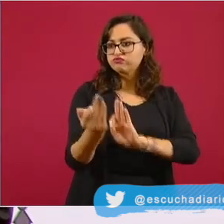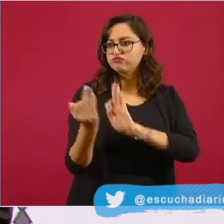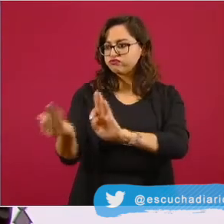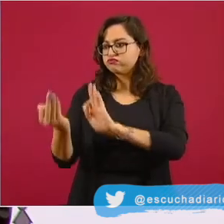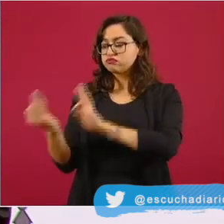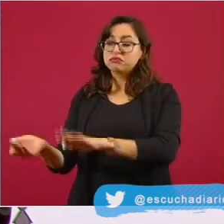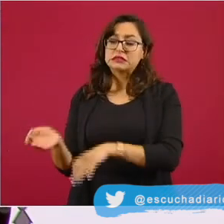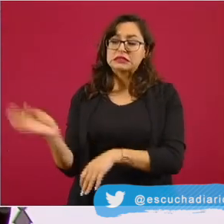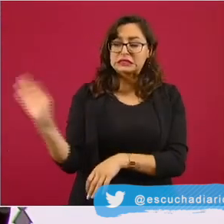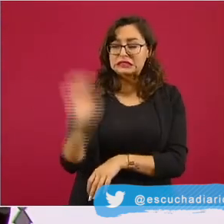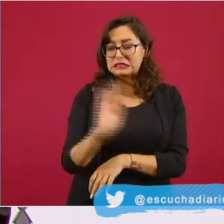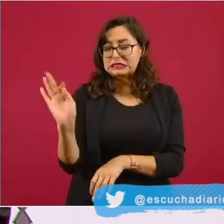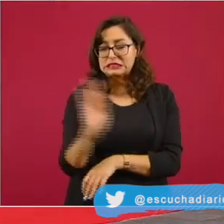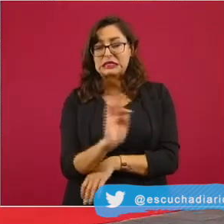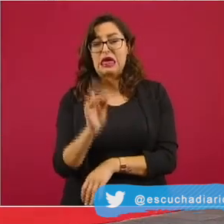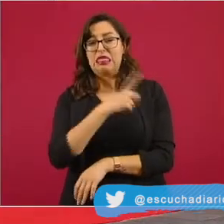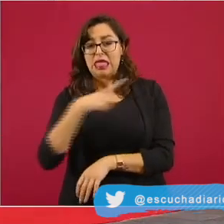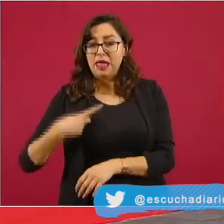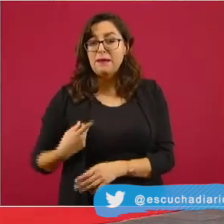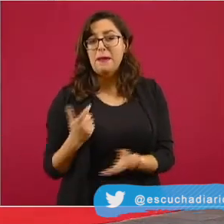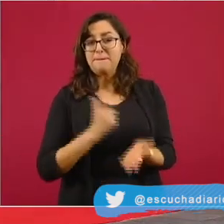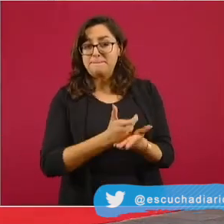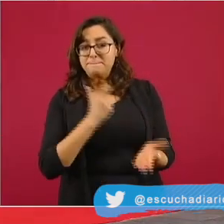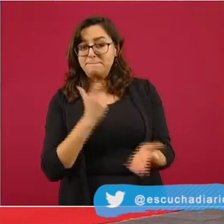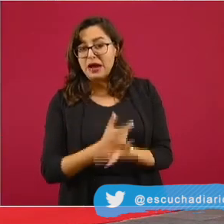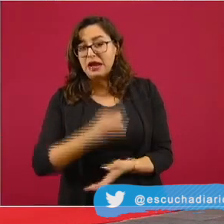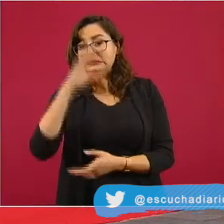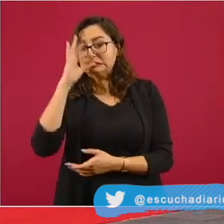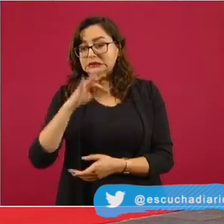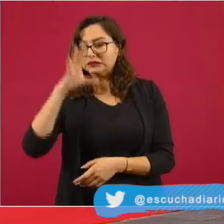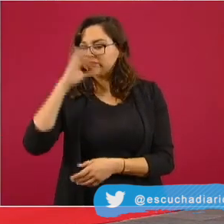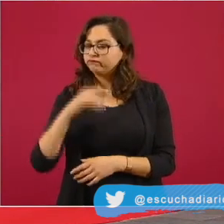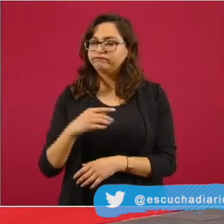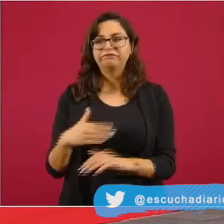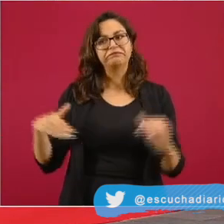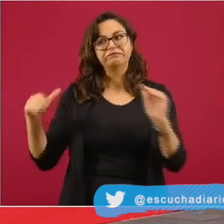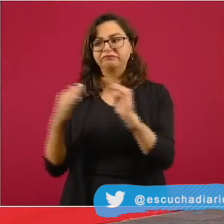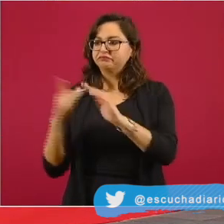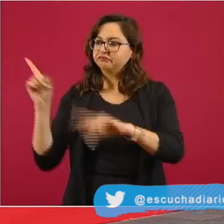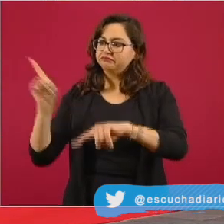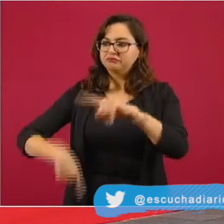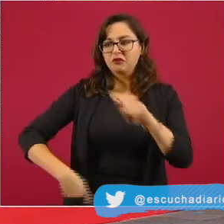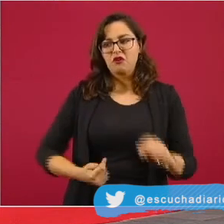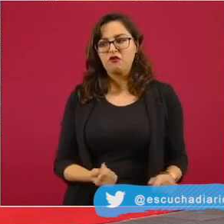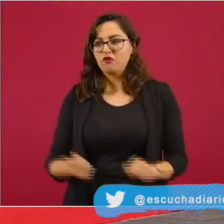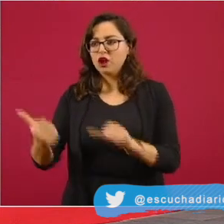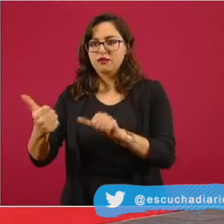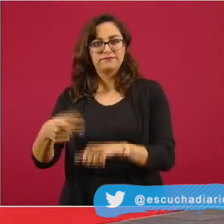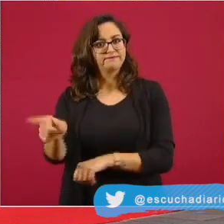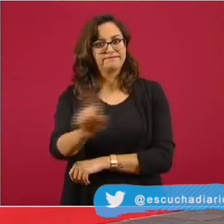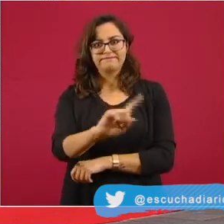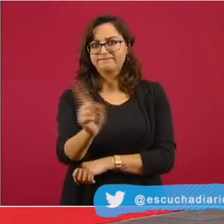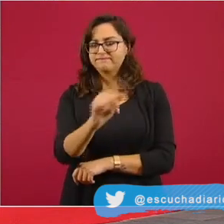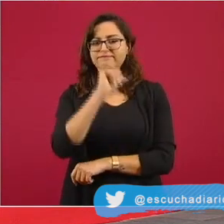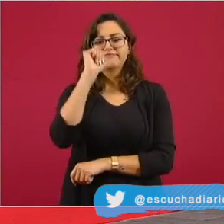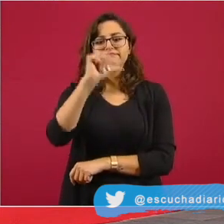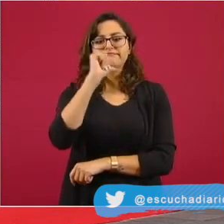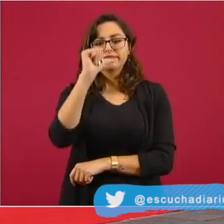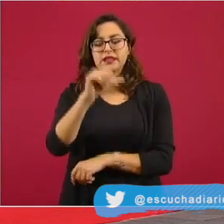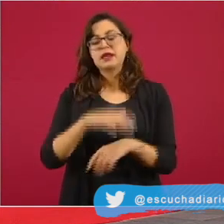causas o deudas contraídas con estos organismos. Ofrecimos asilo